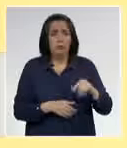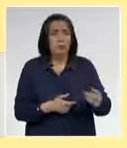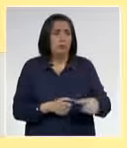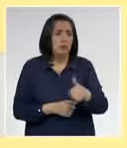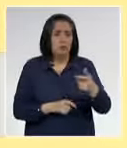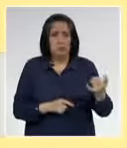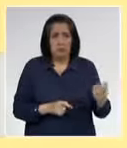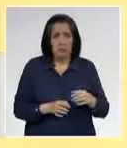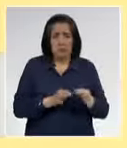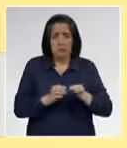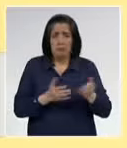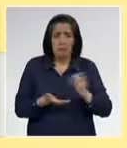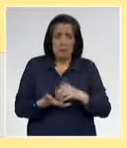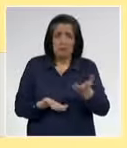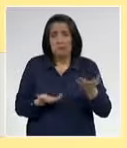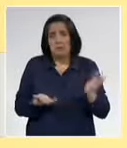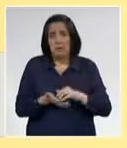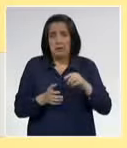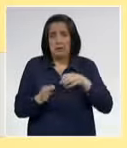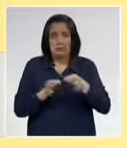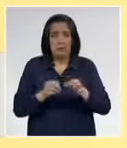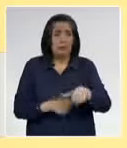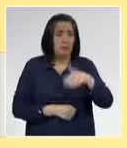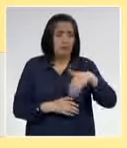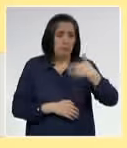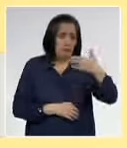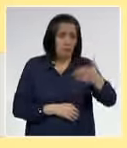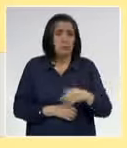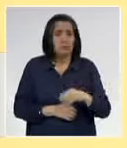que se han ampliado. Así que vamos a tener más detalles según la próxima edición de 90. Adelante, Martín Lorena.